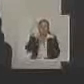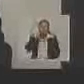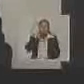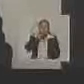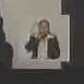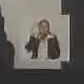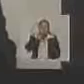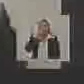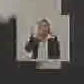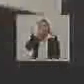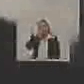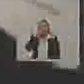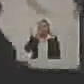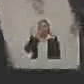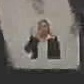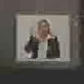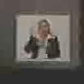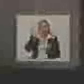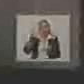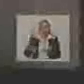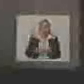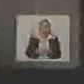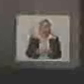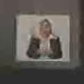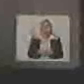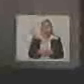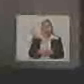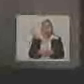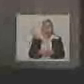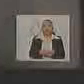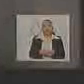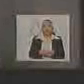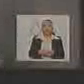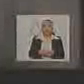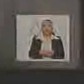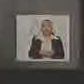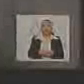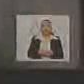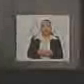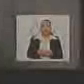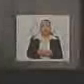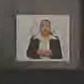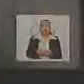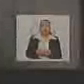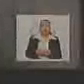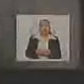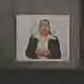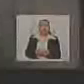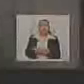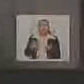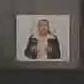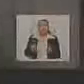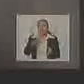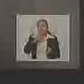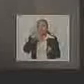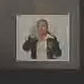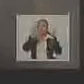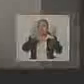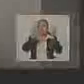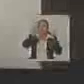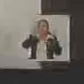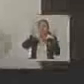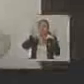Benito Juárez. Muchas gracias. Gracias. Seguimos con el candidato del partido Encuentro Social.